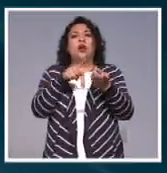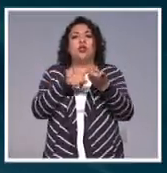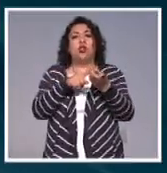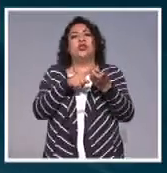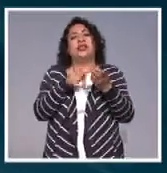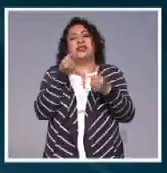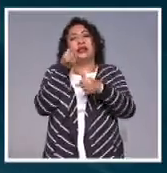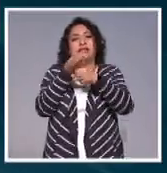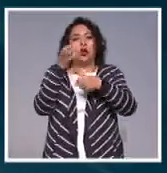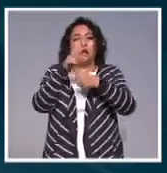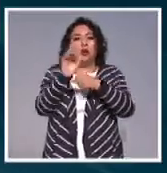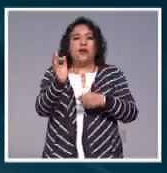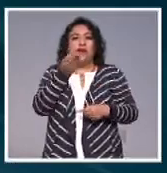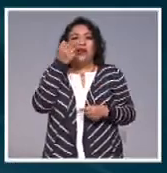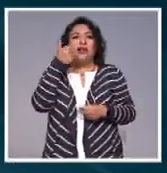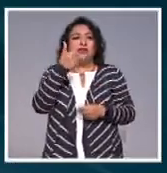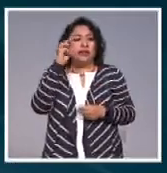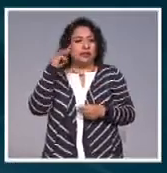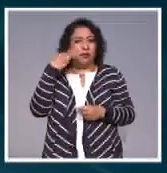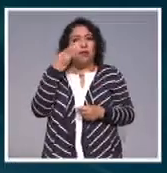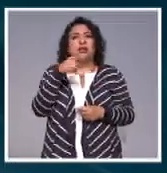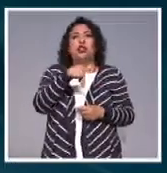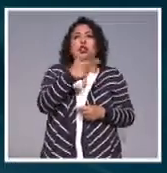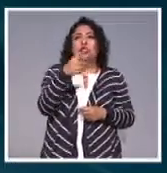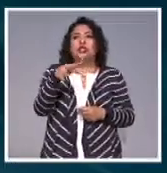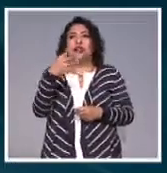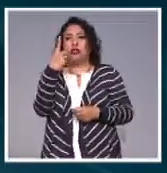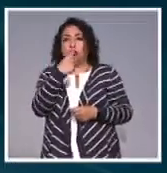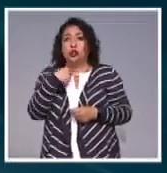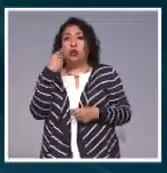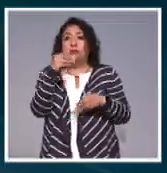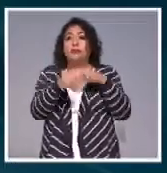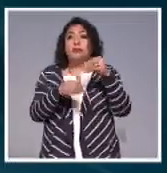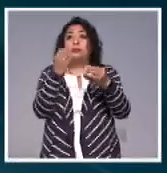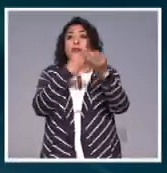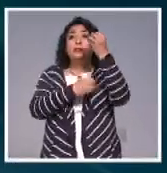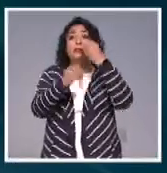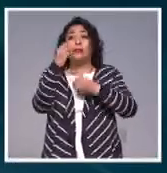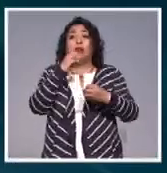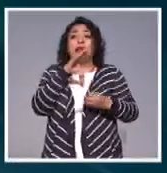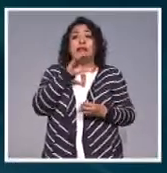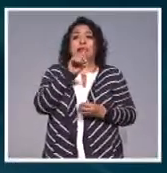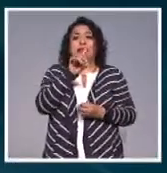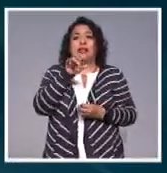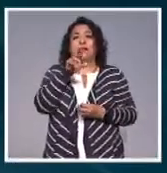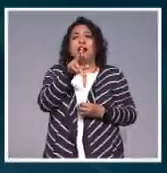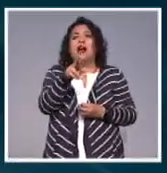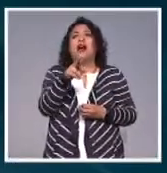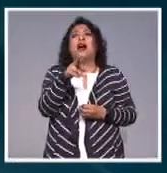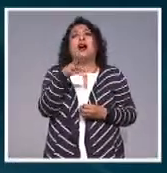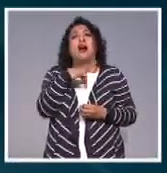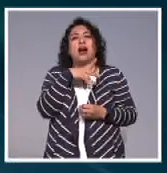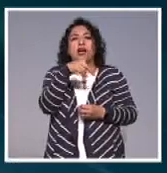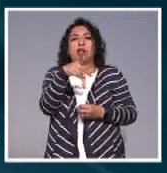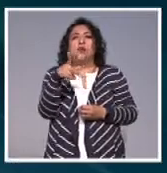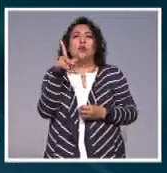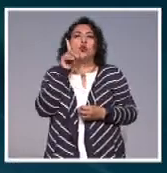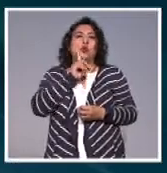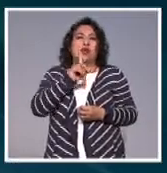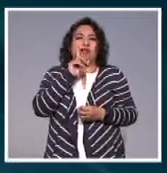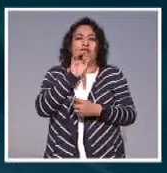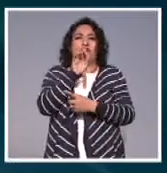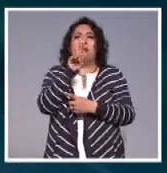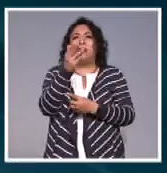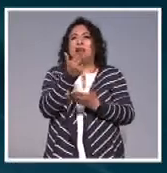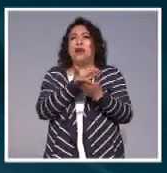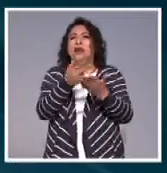de Cultura Federal, el 6 de marzo a las 12 y 14 horas, se montará la obra El Sendebar, la cruzada de una fémina